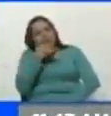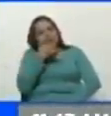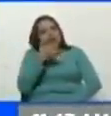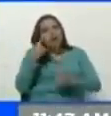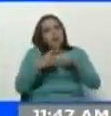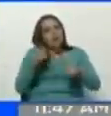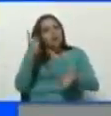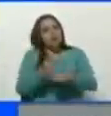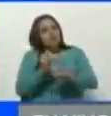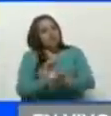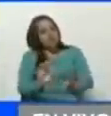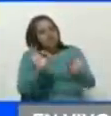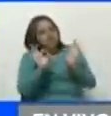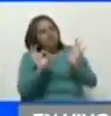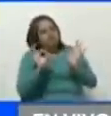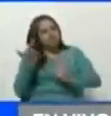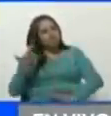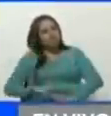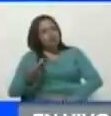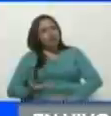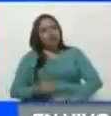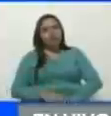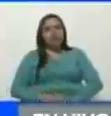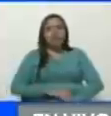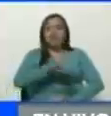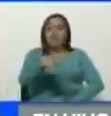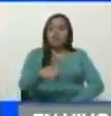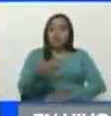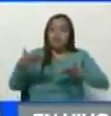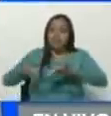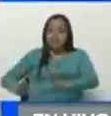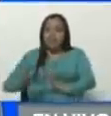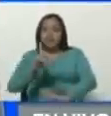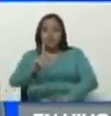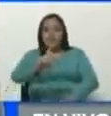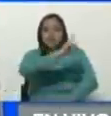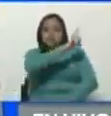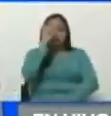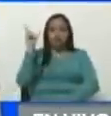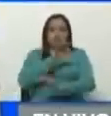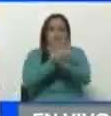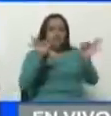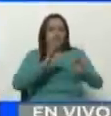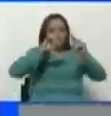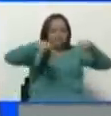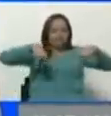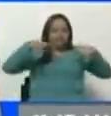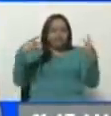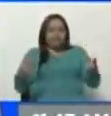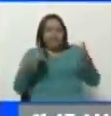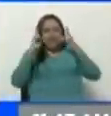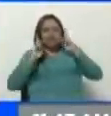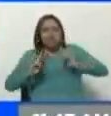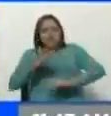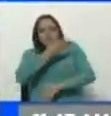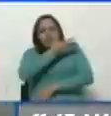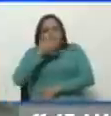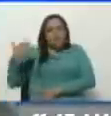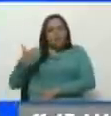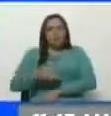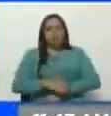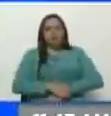muy determinantes. El PSUV nace justamente de un intento de purificación, de mejora,